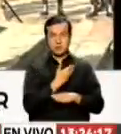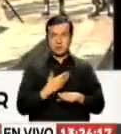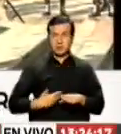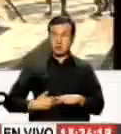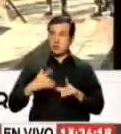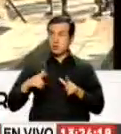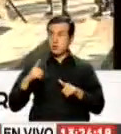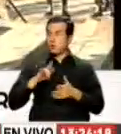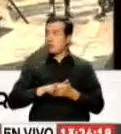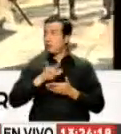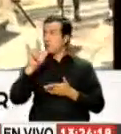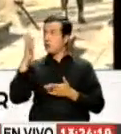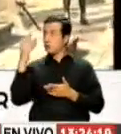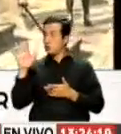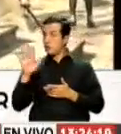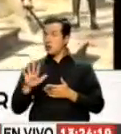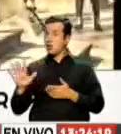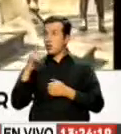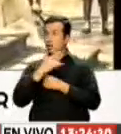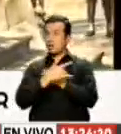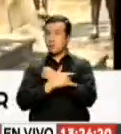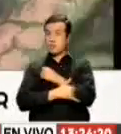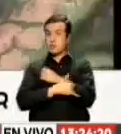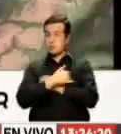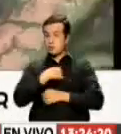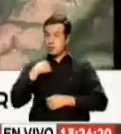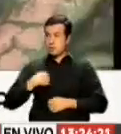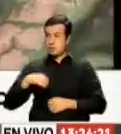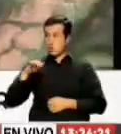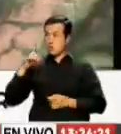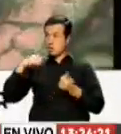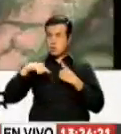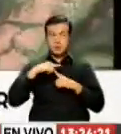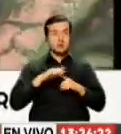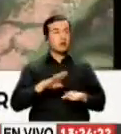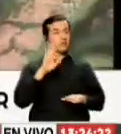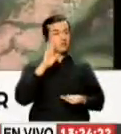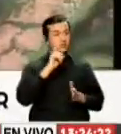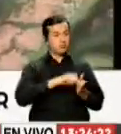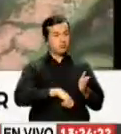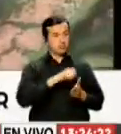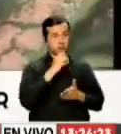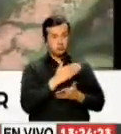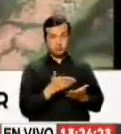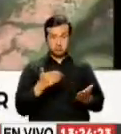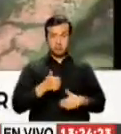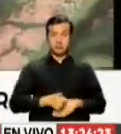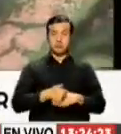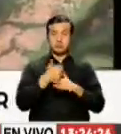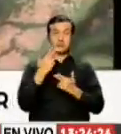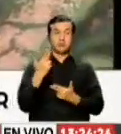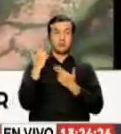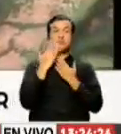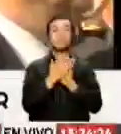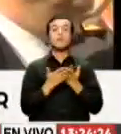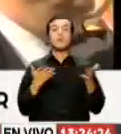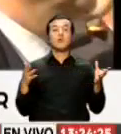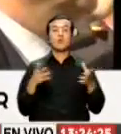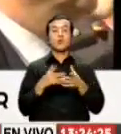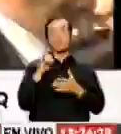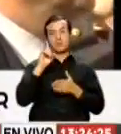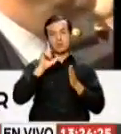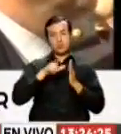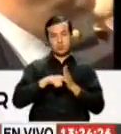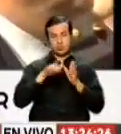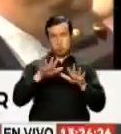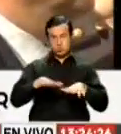Moreno cumple ahora mismo por China y Qatar. Este lunes, las nuevas autoridades militares formaron parte de la ceremonia del minuto cívico